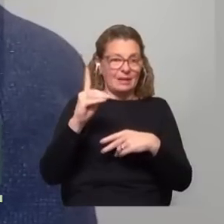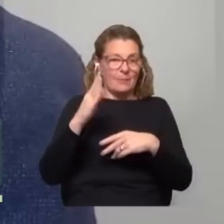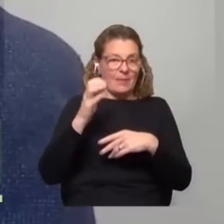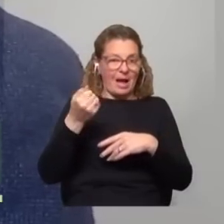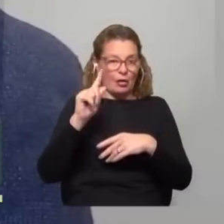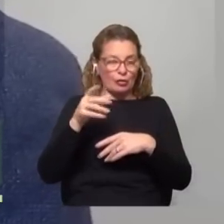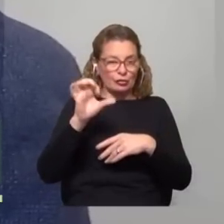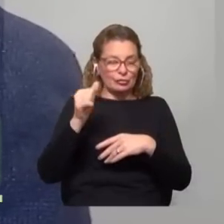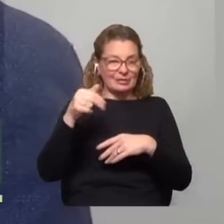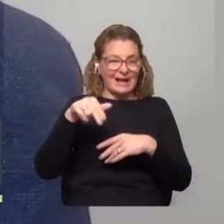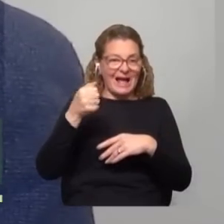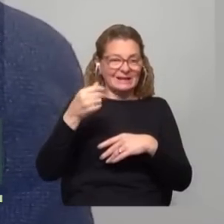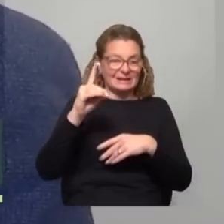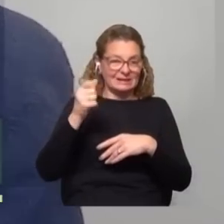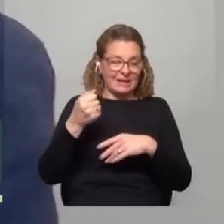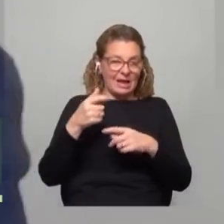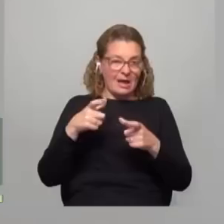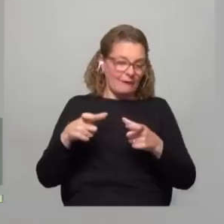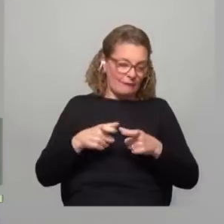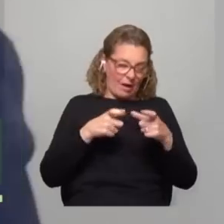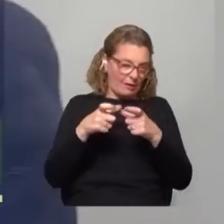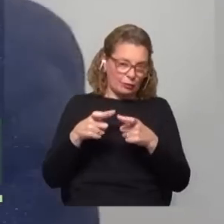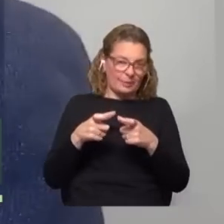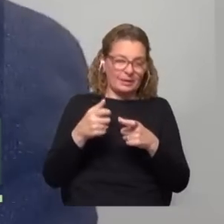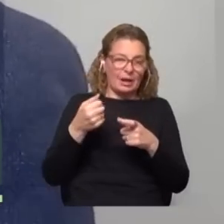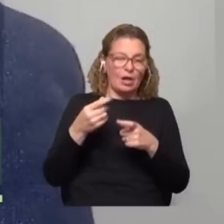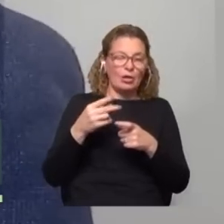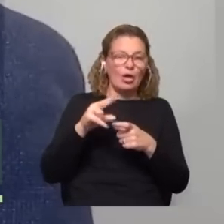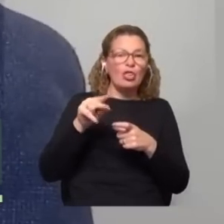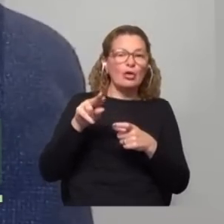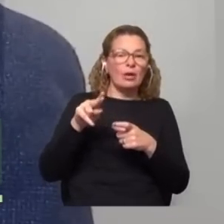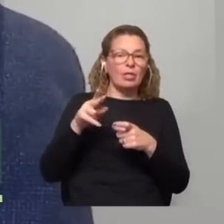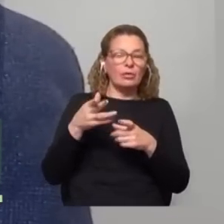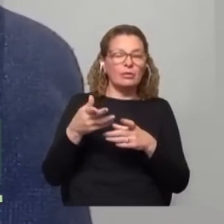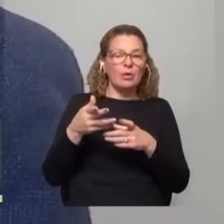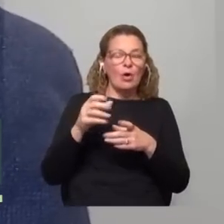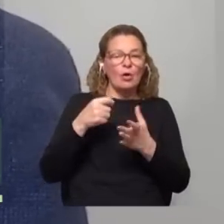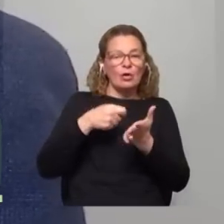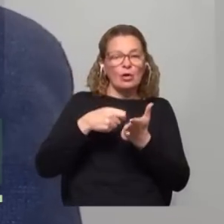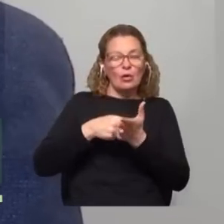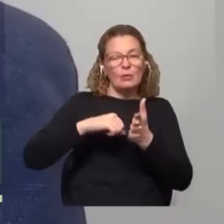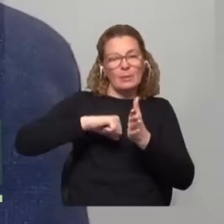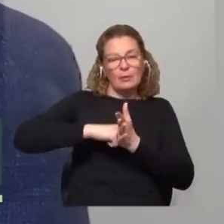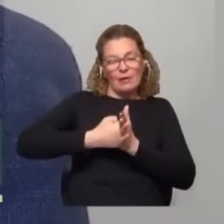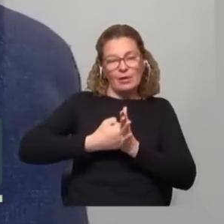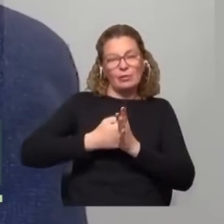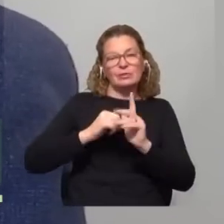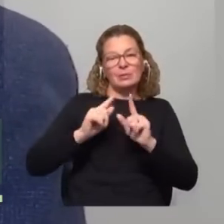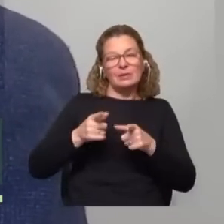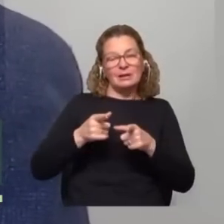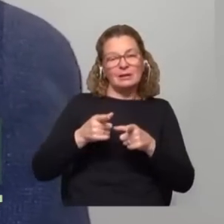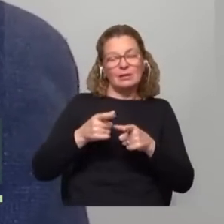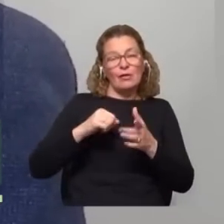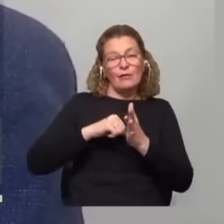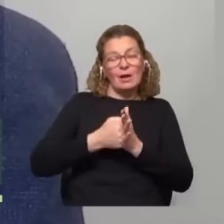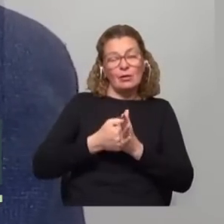El Dorado hábitat y redpagos o este que cobran por banco en cuyo caso en el